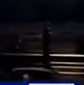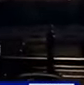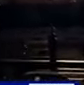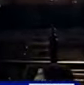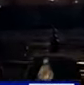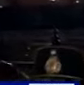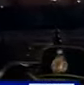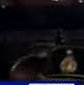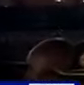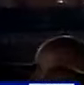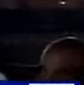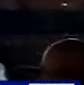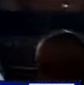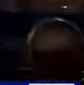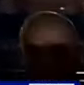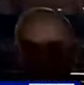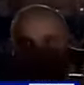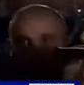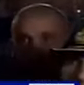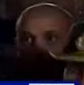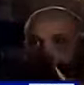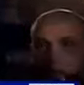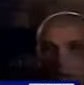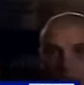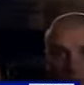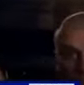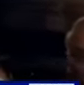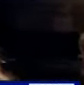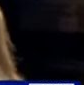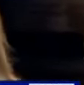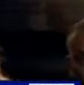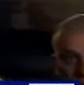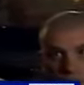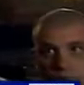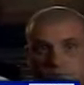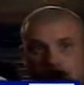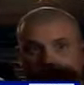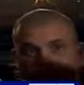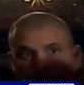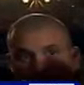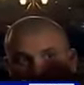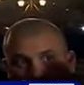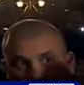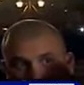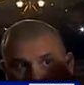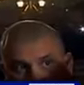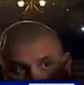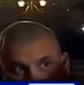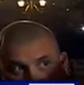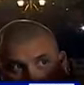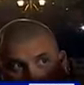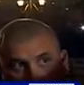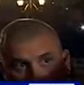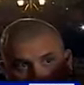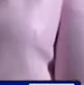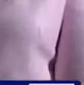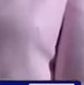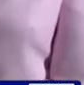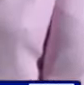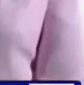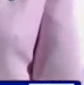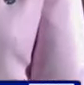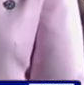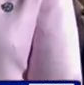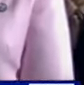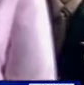la expresidenta Cristina Fernández. Sin embargo, se defendió publicando documentos donde demuestran que el presidente había firmado el decreto